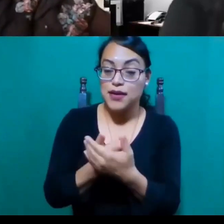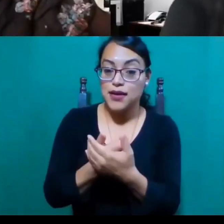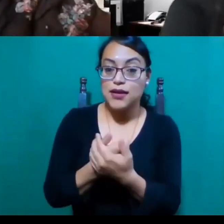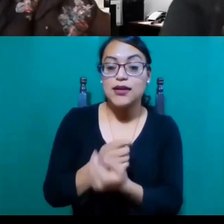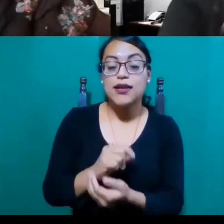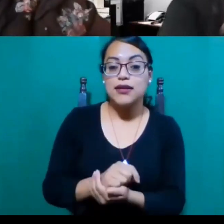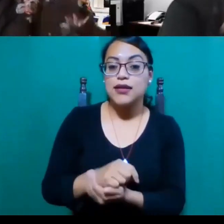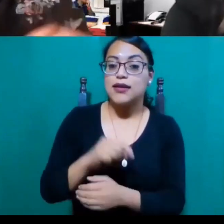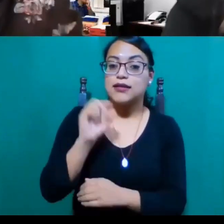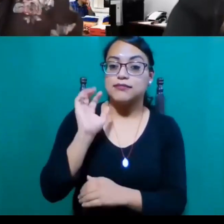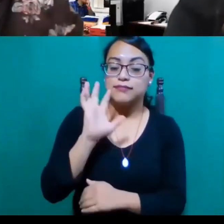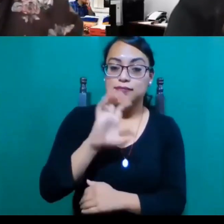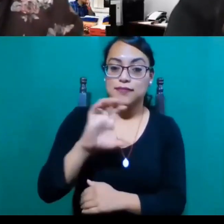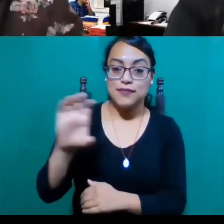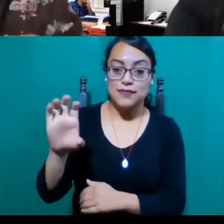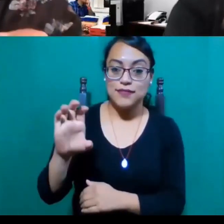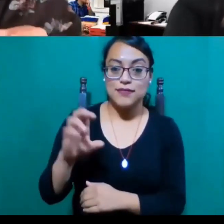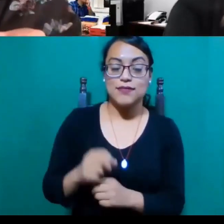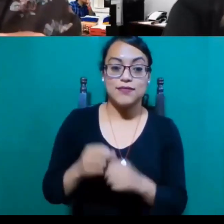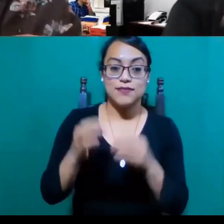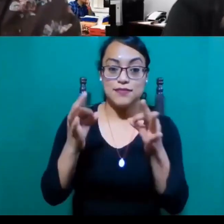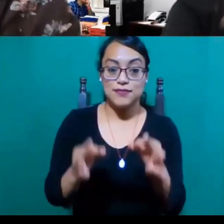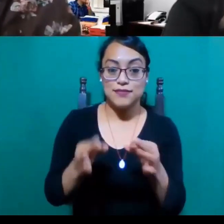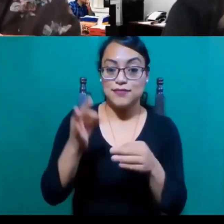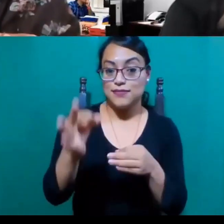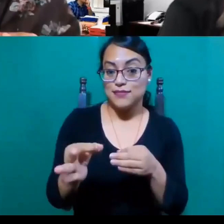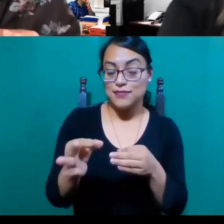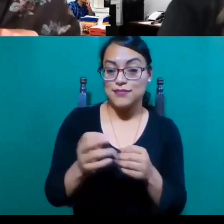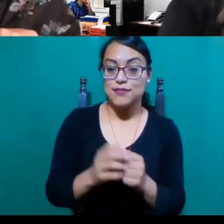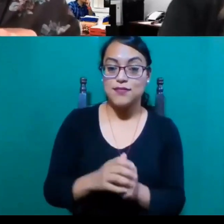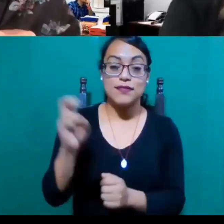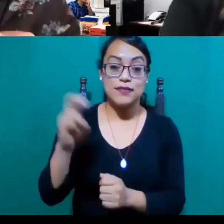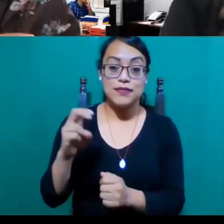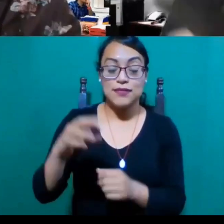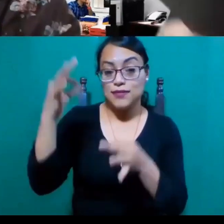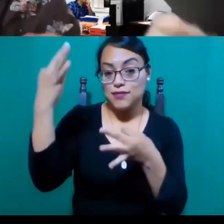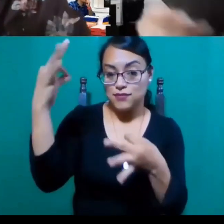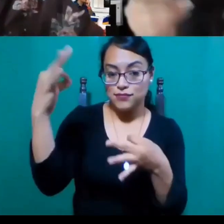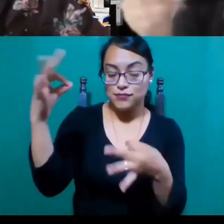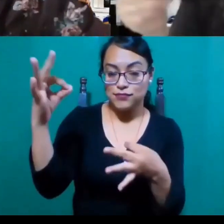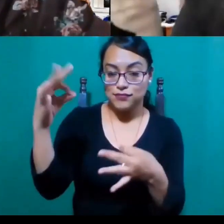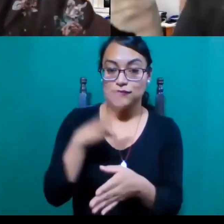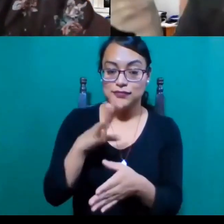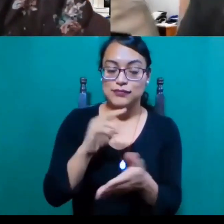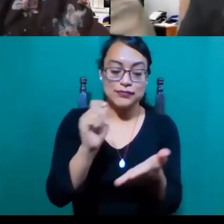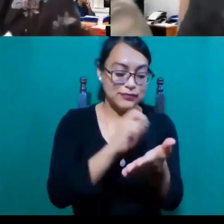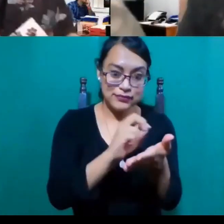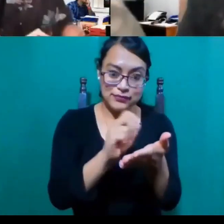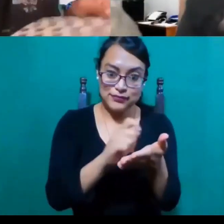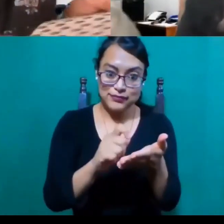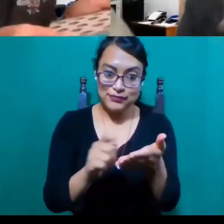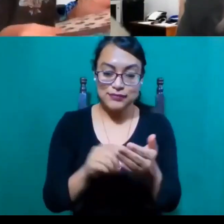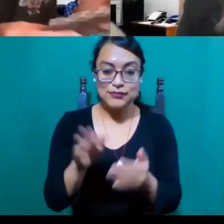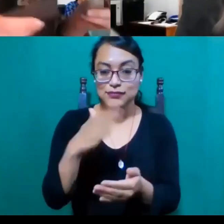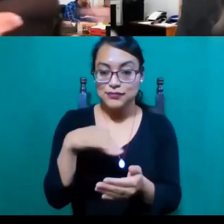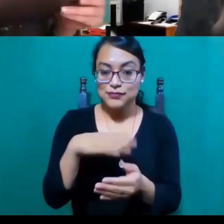575. Entonces le voy a dar un formulario que tiene que llenar, se lo